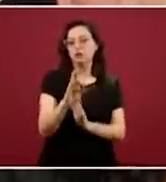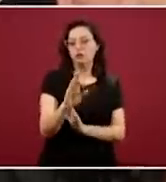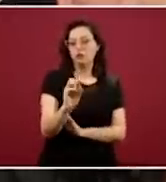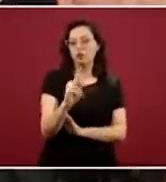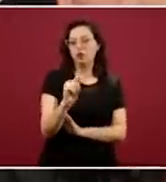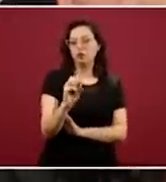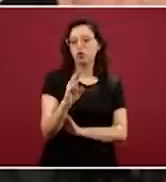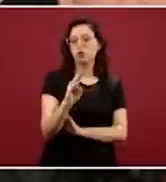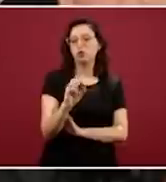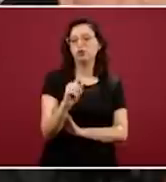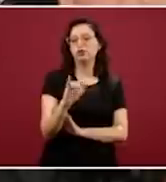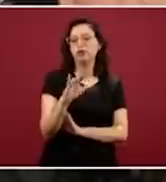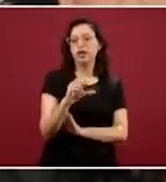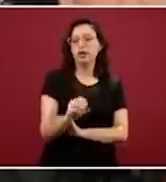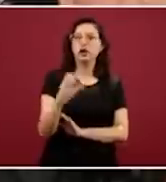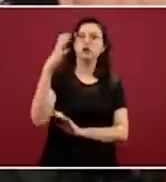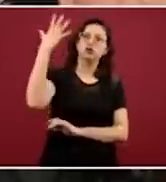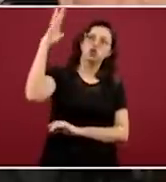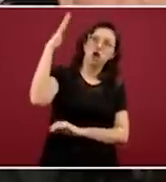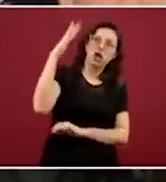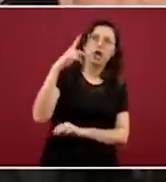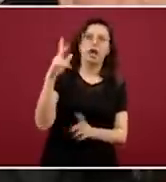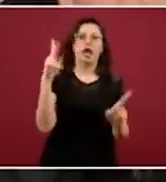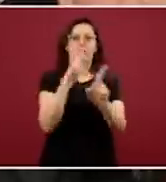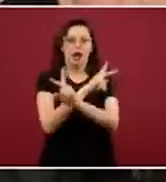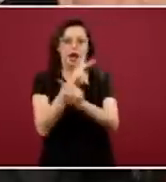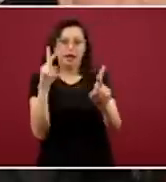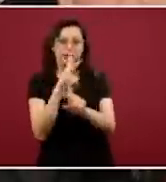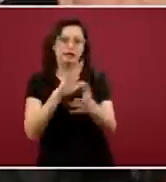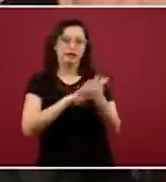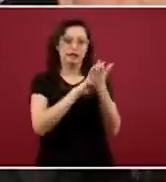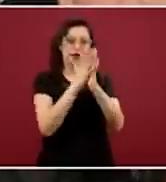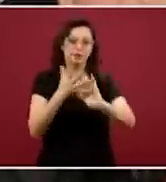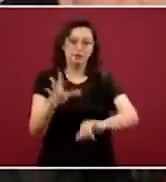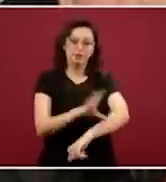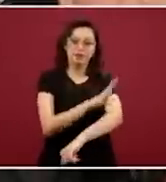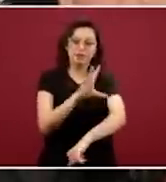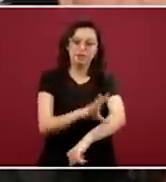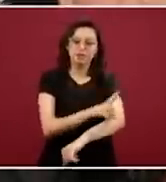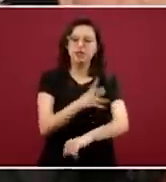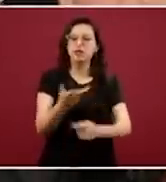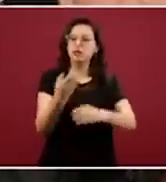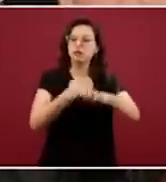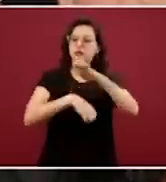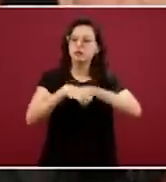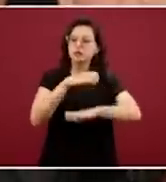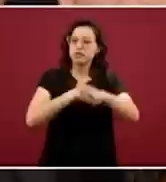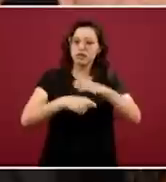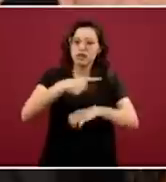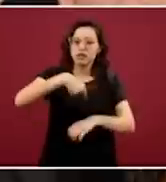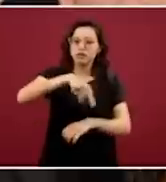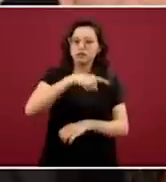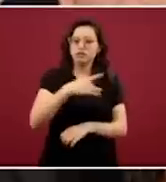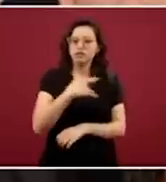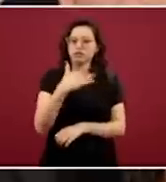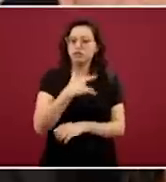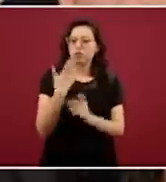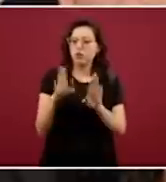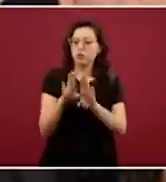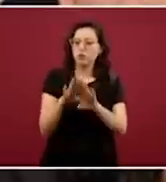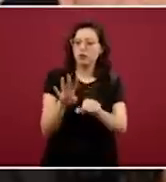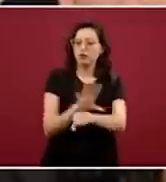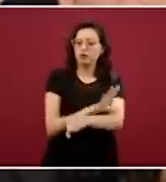solar, energía eólica? Y pues, ¿qué es lo que le han pedido los empresarios de este sector de energías renovables